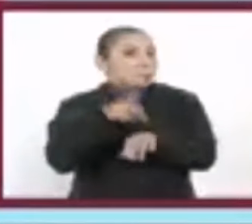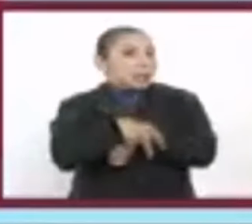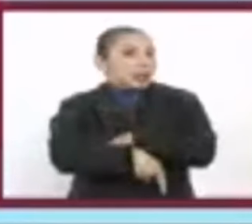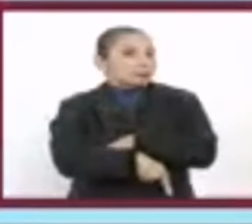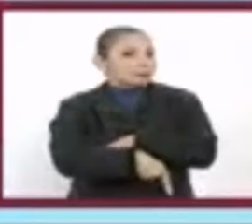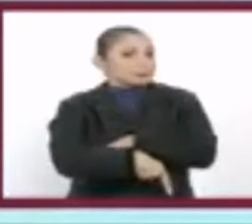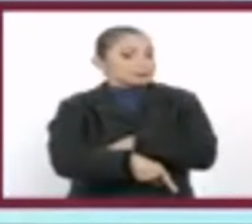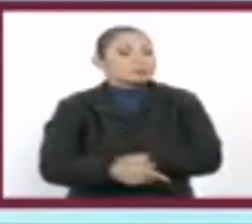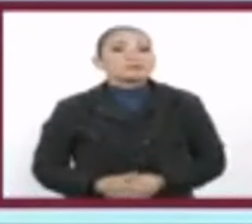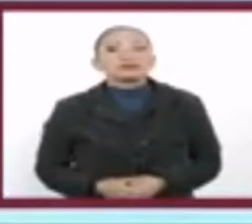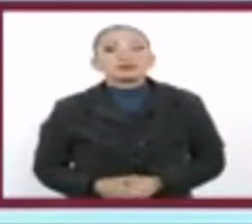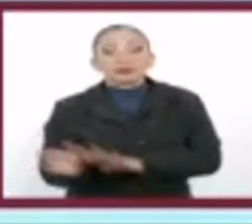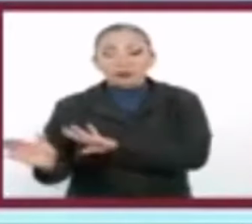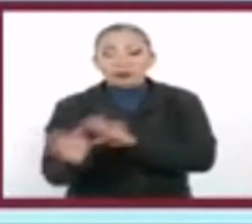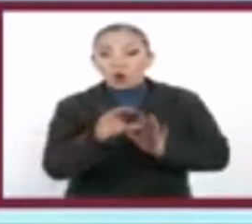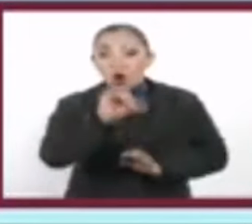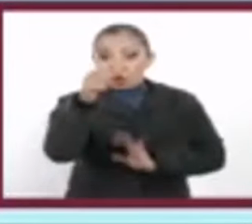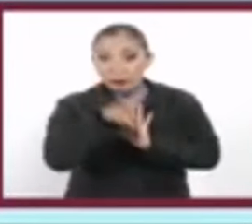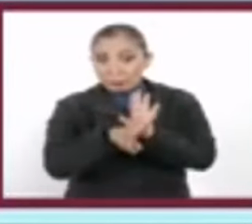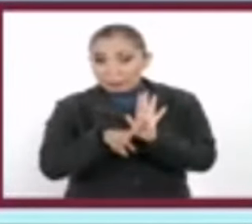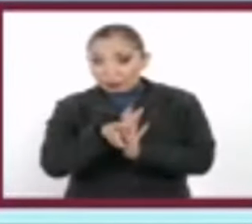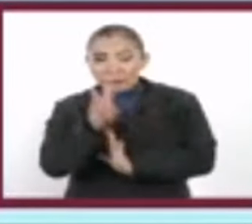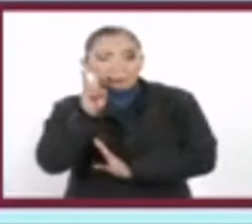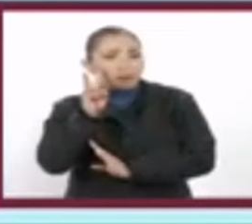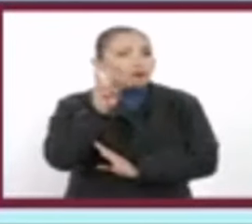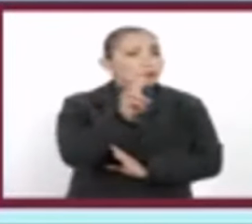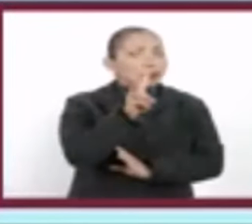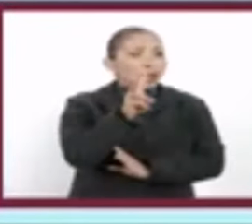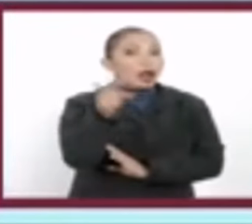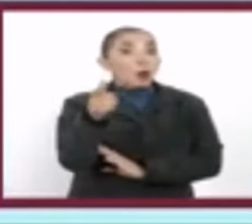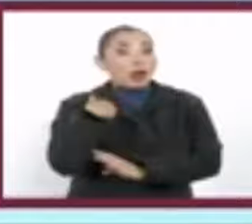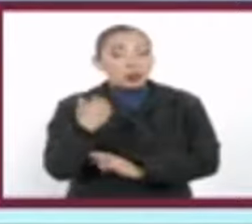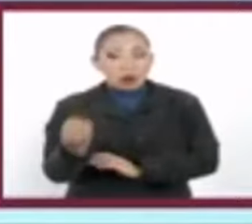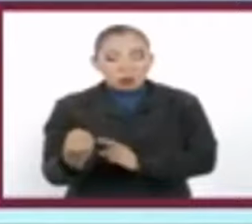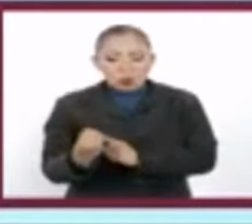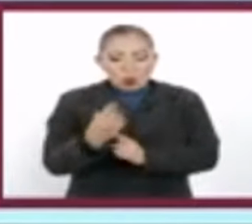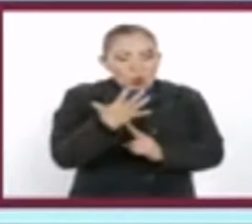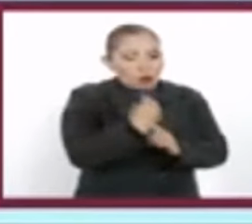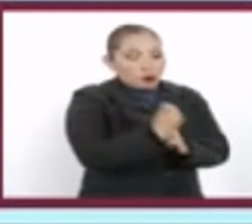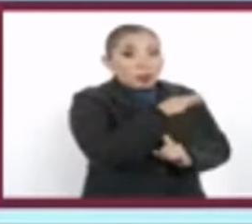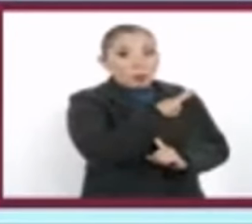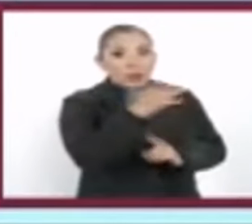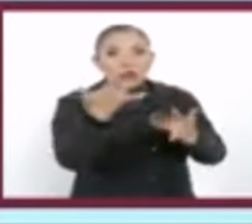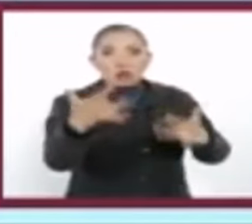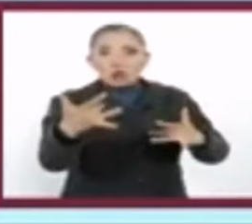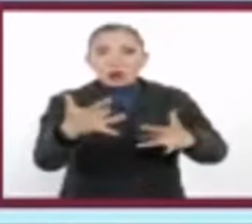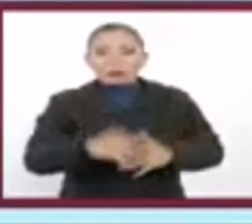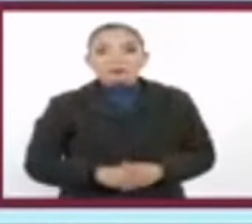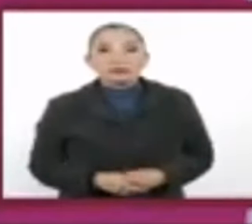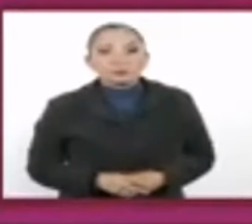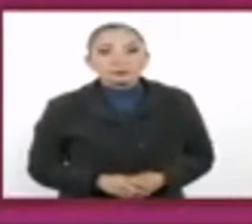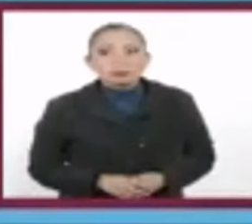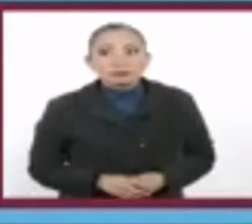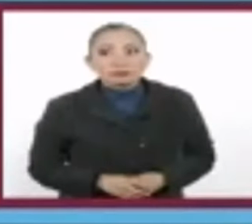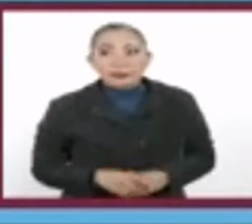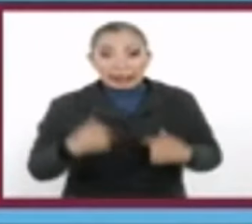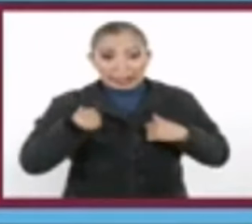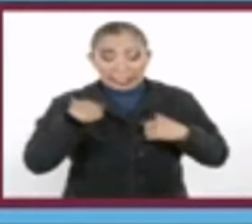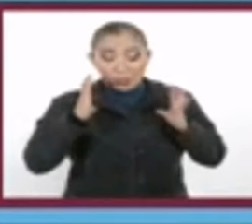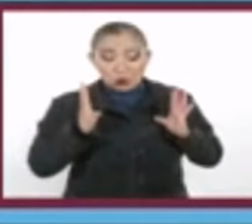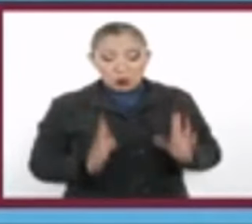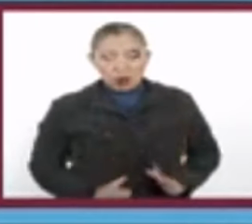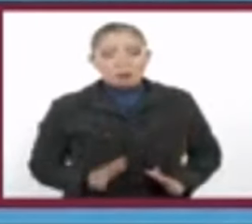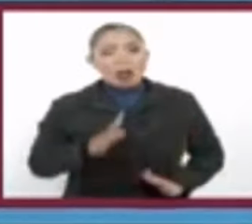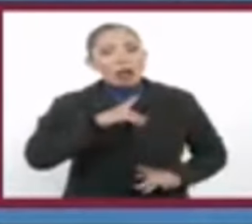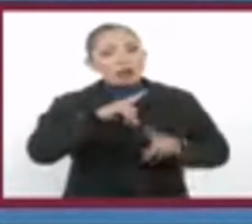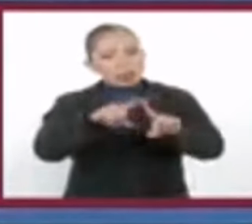y piel. En el siguiente audiovisual veremos cuando los estímulos pueden causar dolor. En nuestro